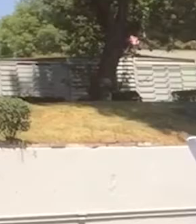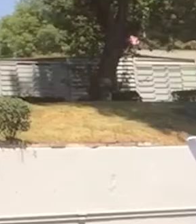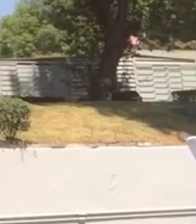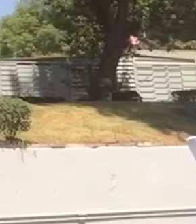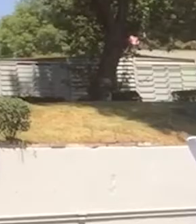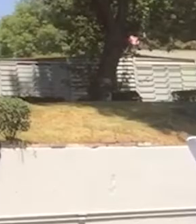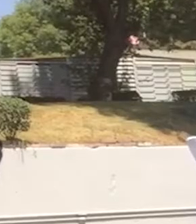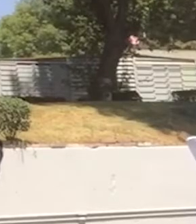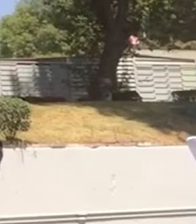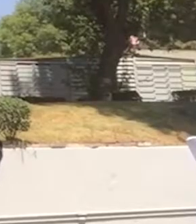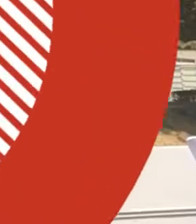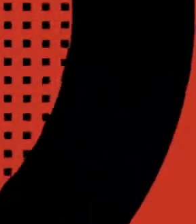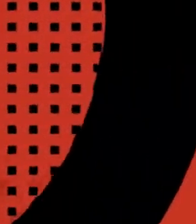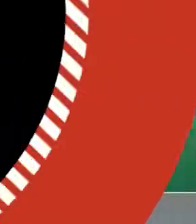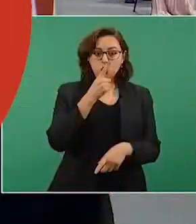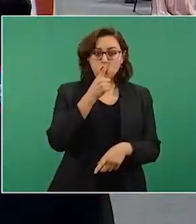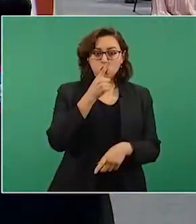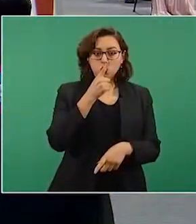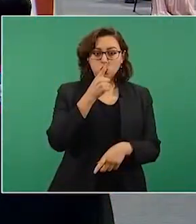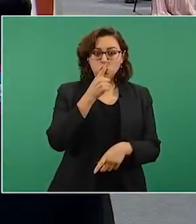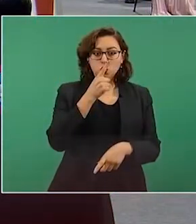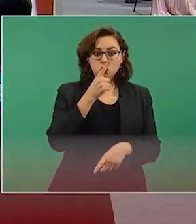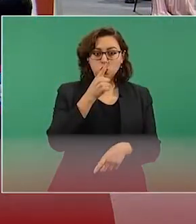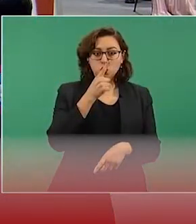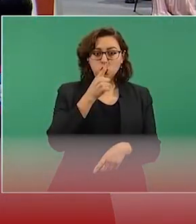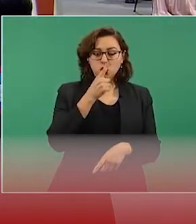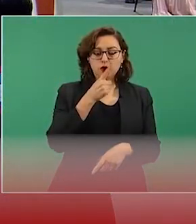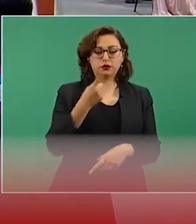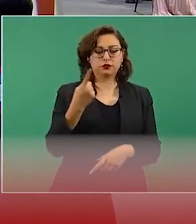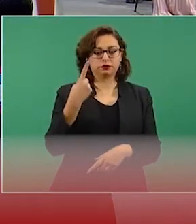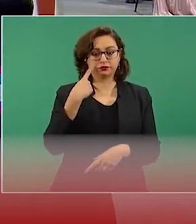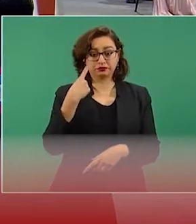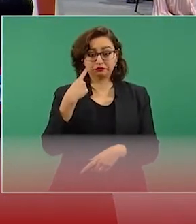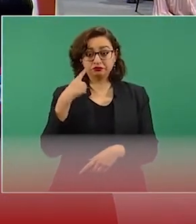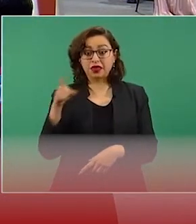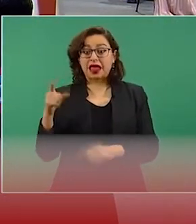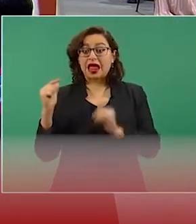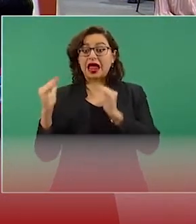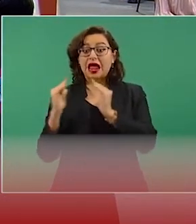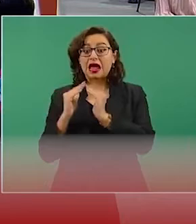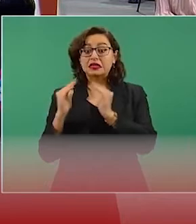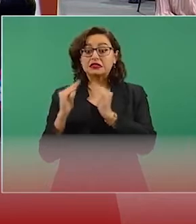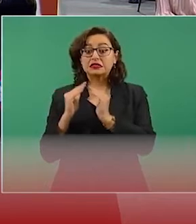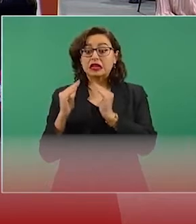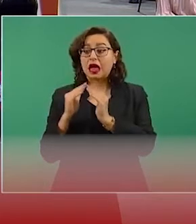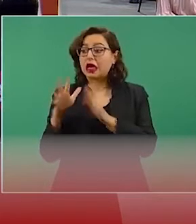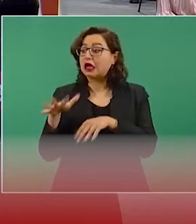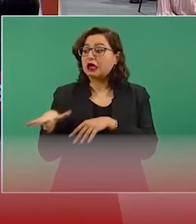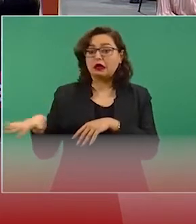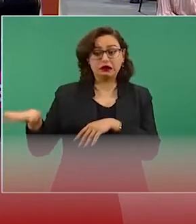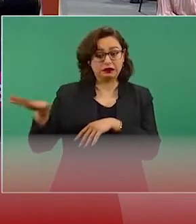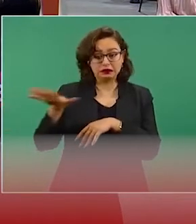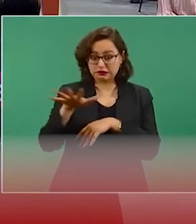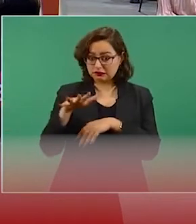cómo lo dijo el presidente de la República. Mire, este es un hogar, sin subsidio,